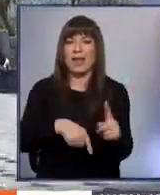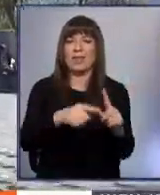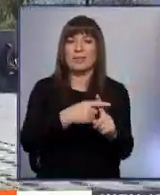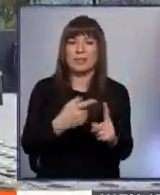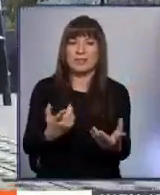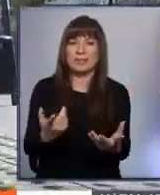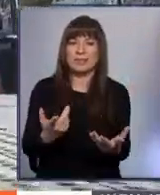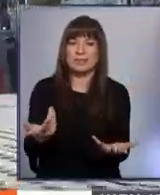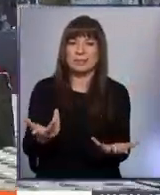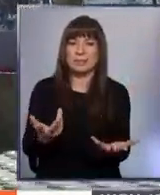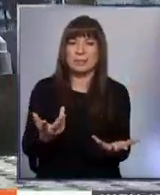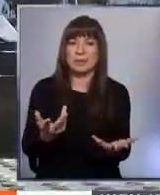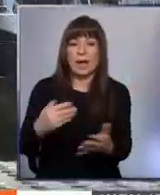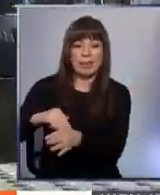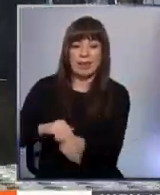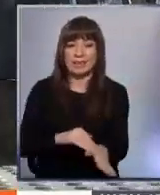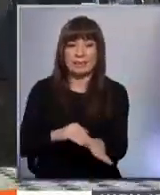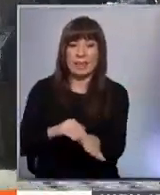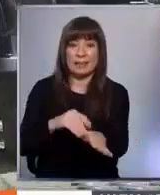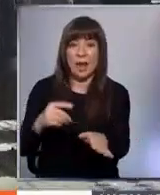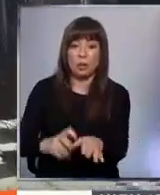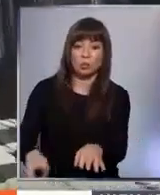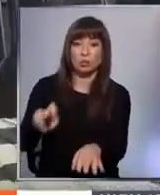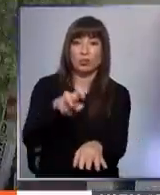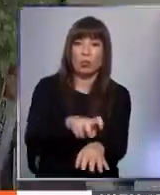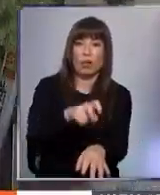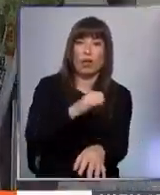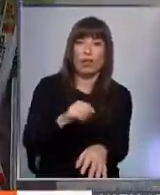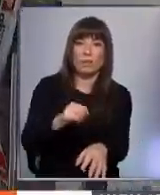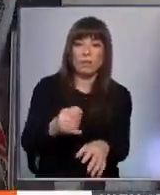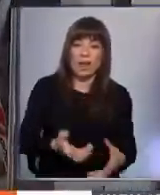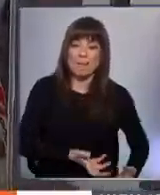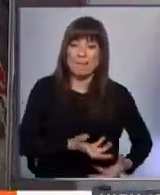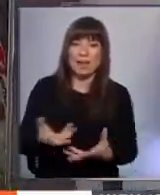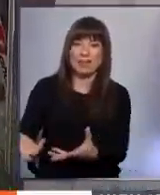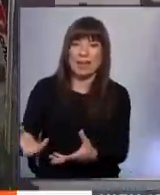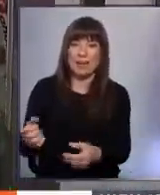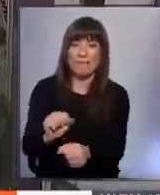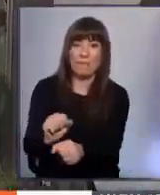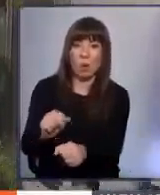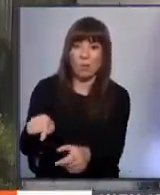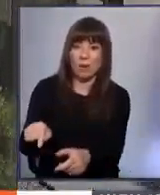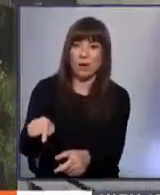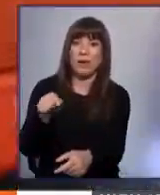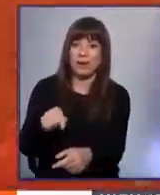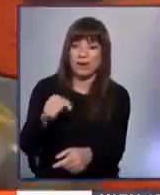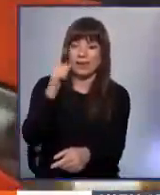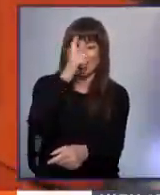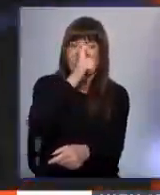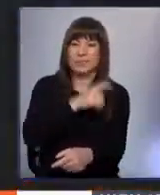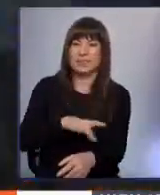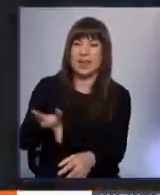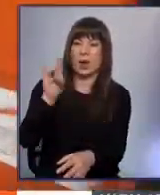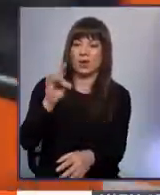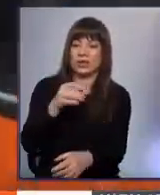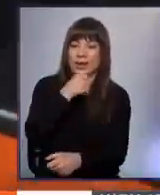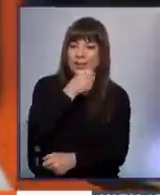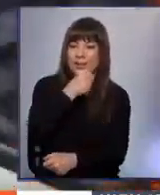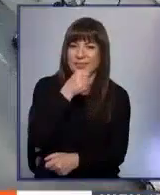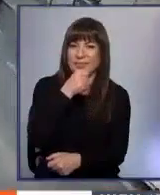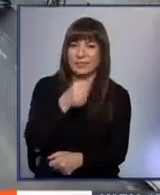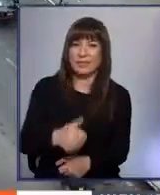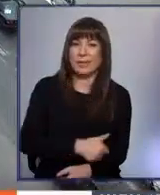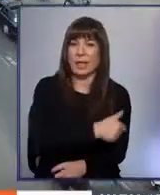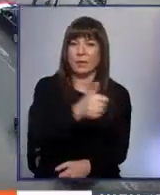del Transantiago ese sujeto subió después de enviar la encomienda. De ahí vino lo difícil, encontrar y entrevistar a todos los